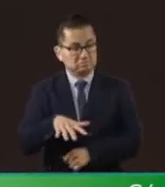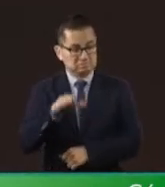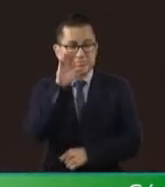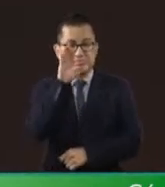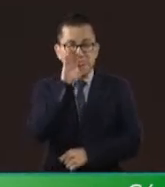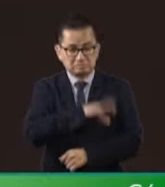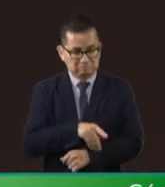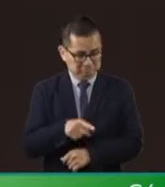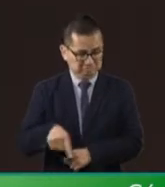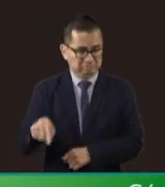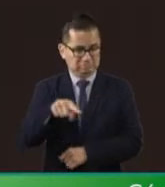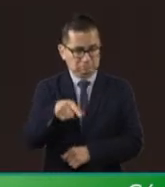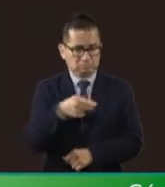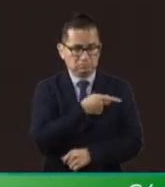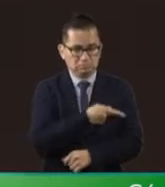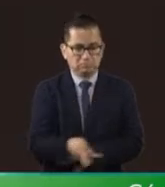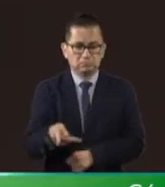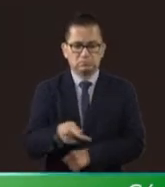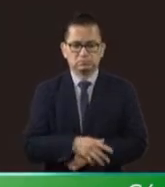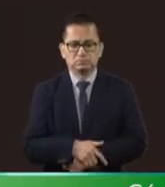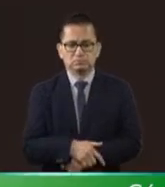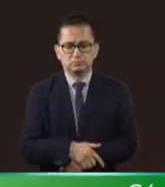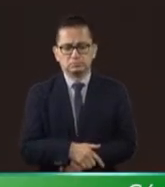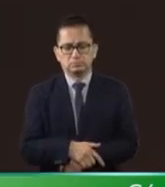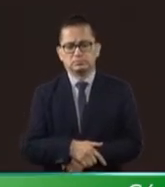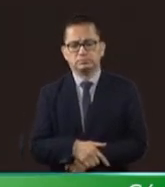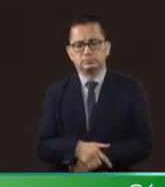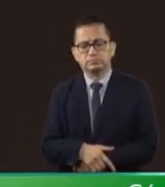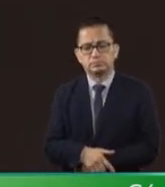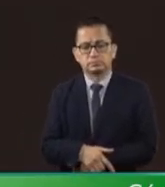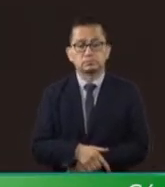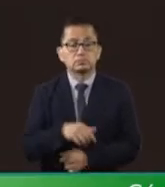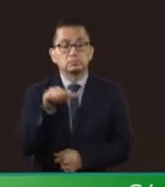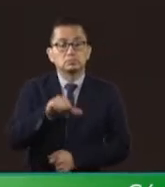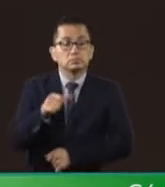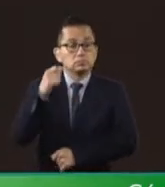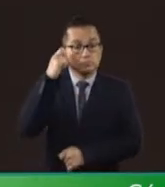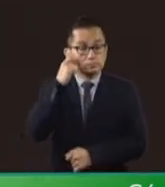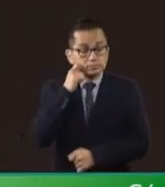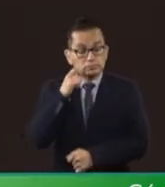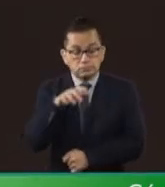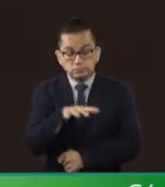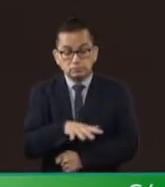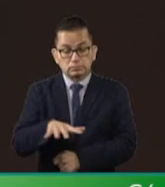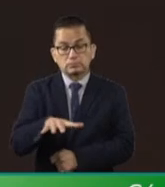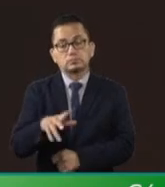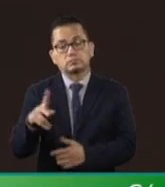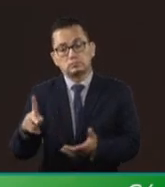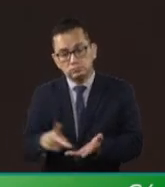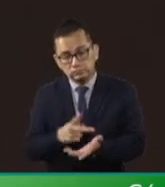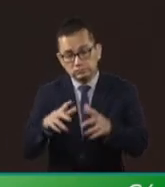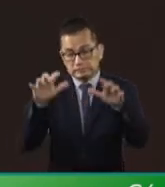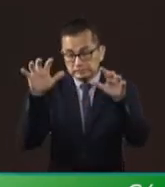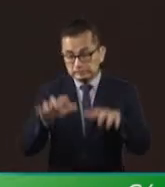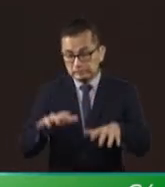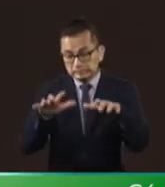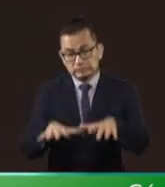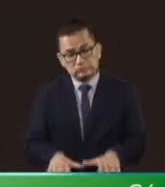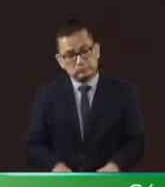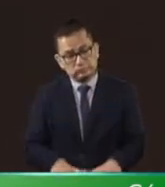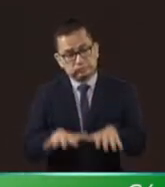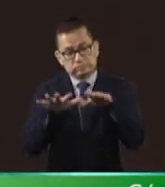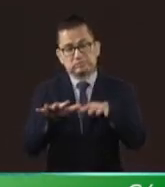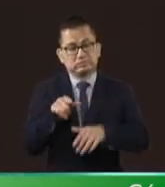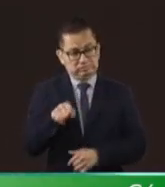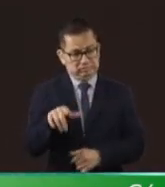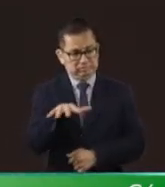de pobreza. Hoy Guerrero vuelve a ser la víctima por lluvias torrenciales que prácticamente inundaron Acapulco como